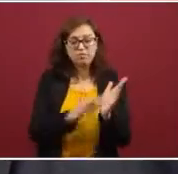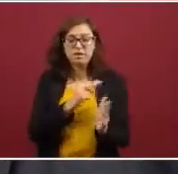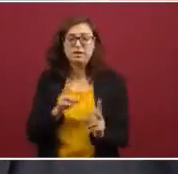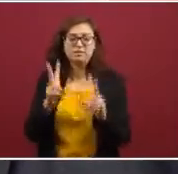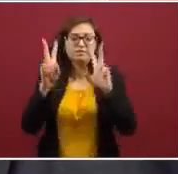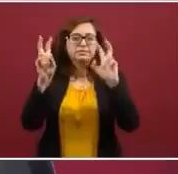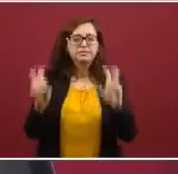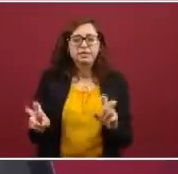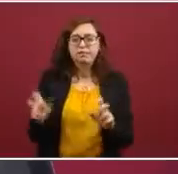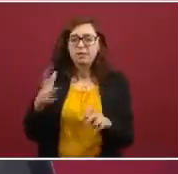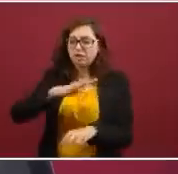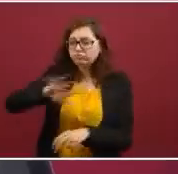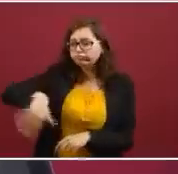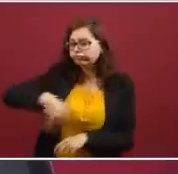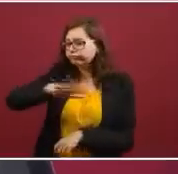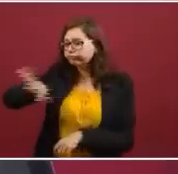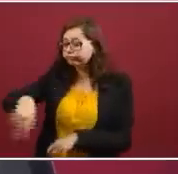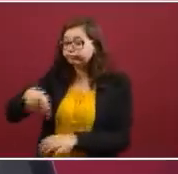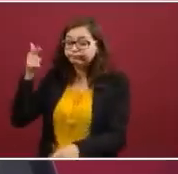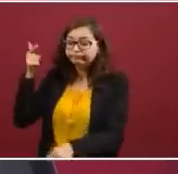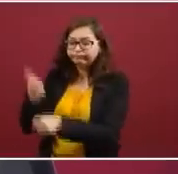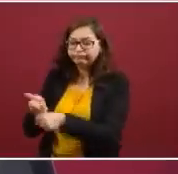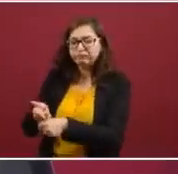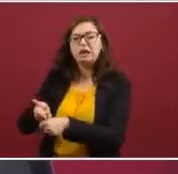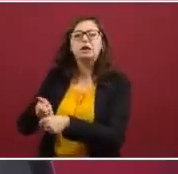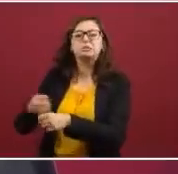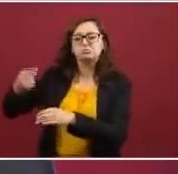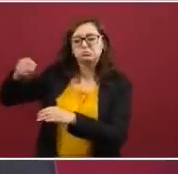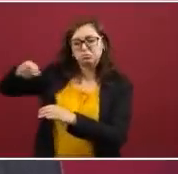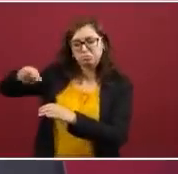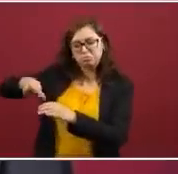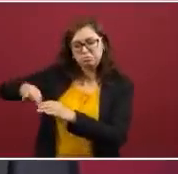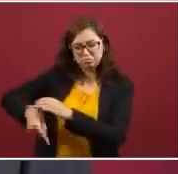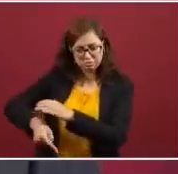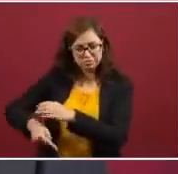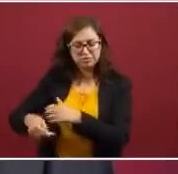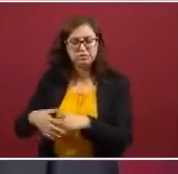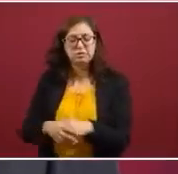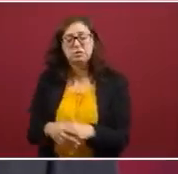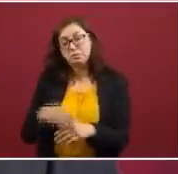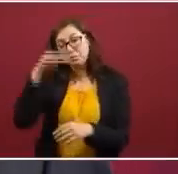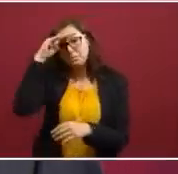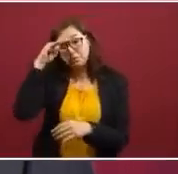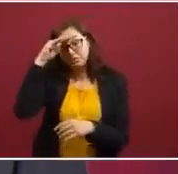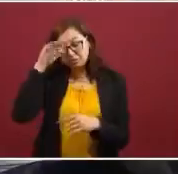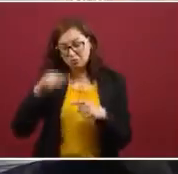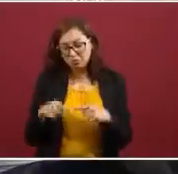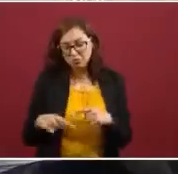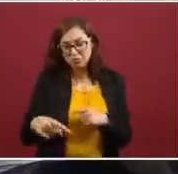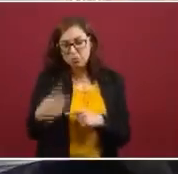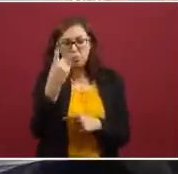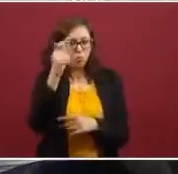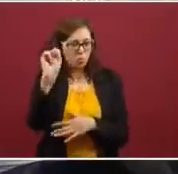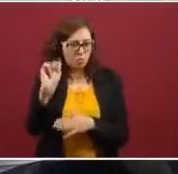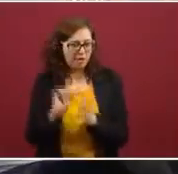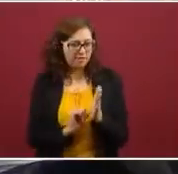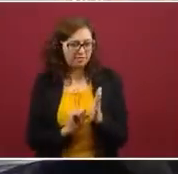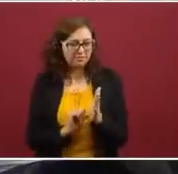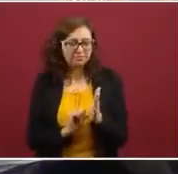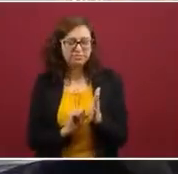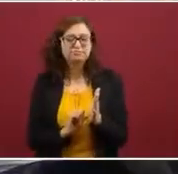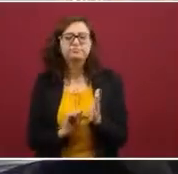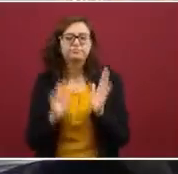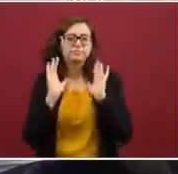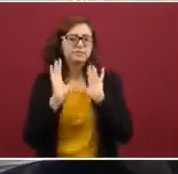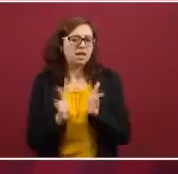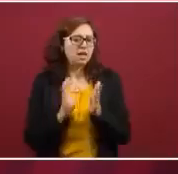perforación de pozos. Yo espero que a finales de este mes